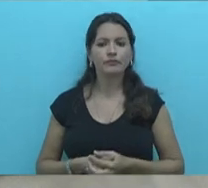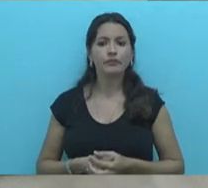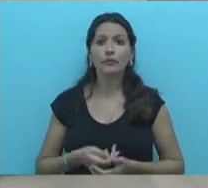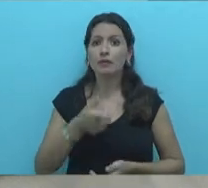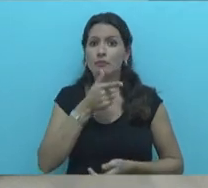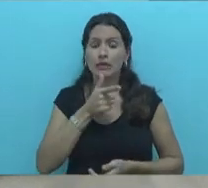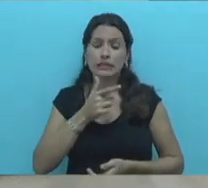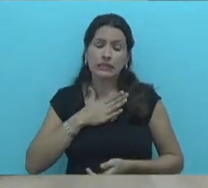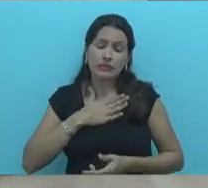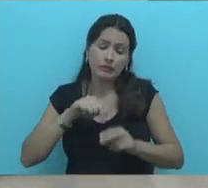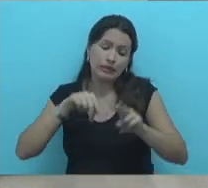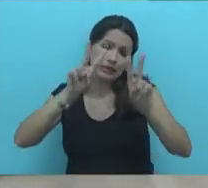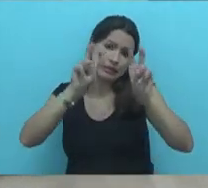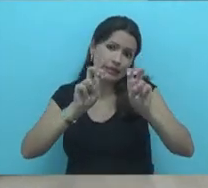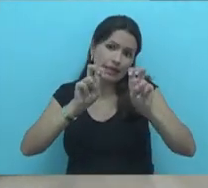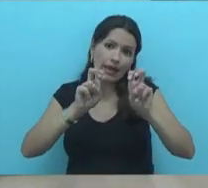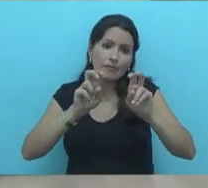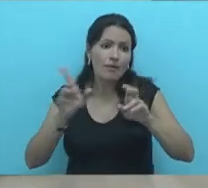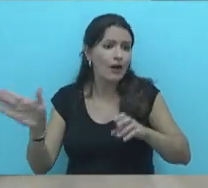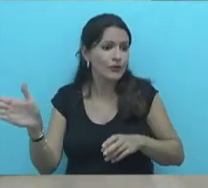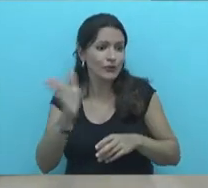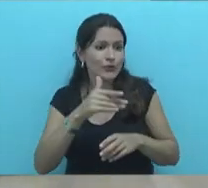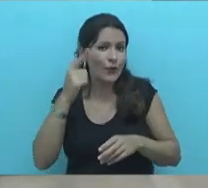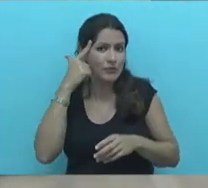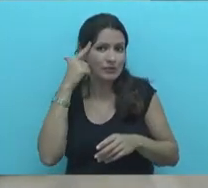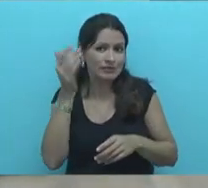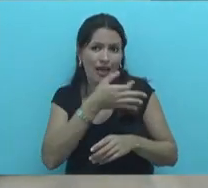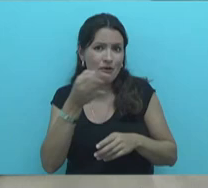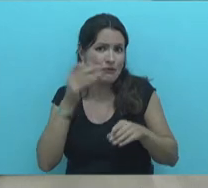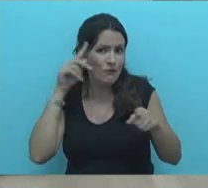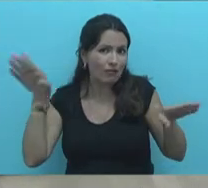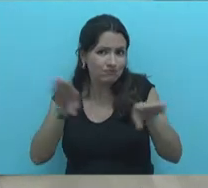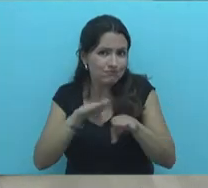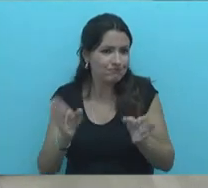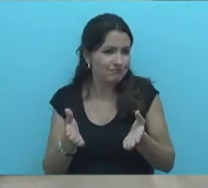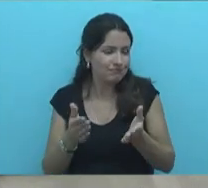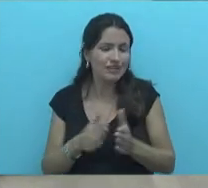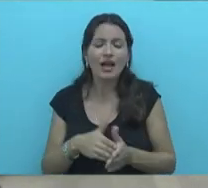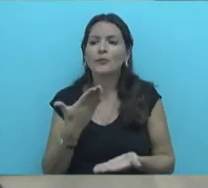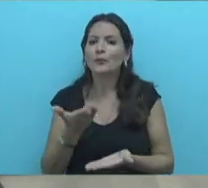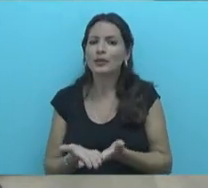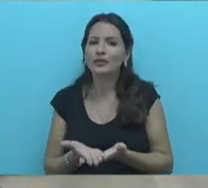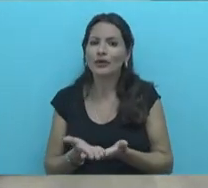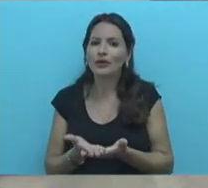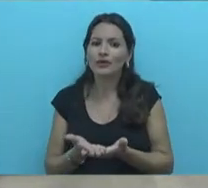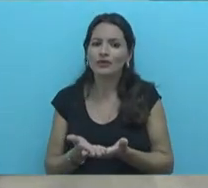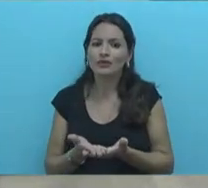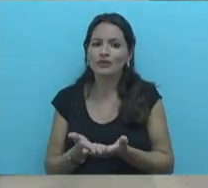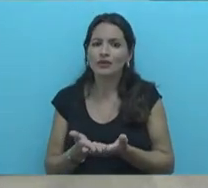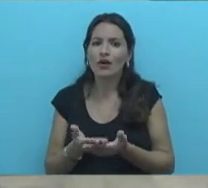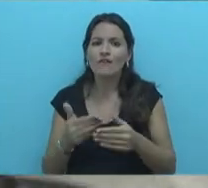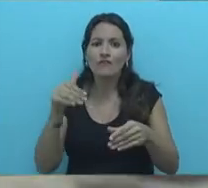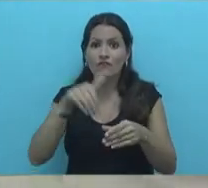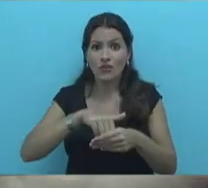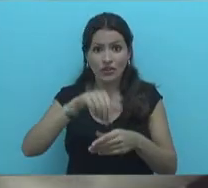ofrecía disconformidad y que podríamos plantearlo. Así que solicito, si la Cámara está de acuerdo, que se reserve